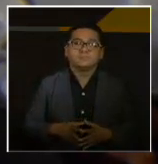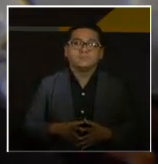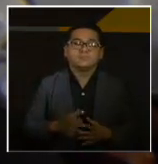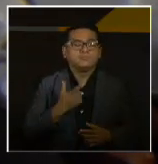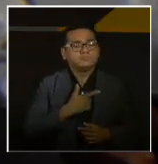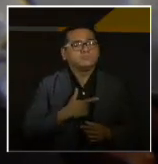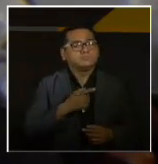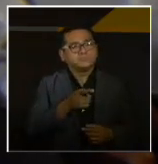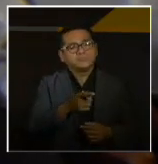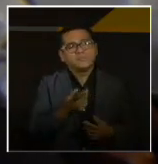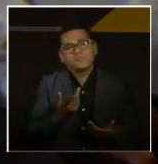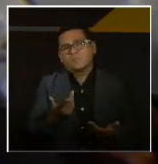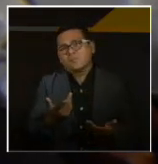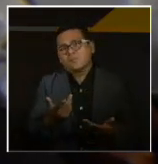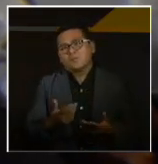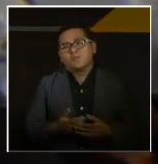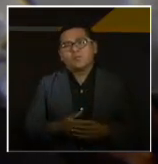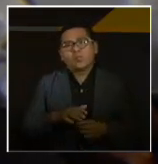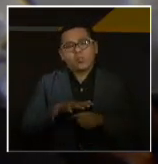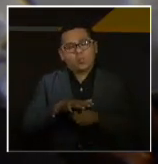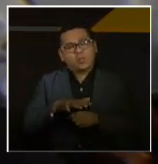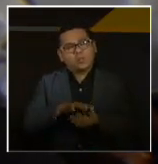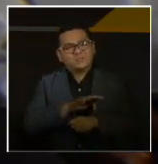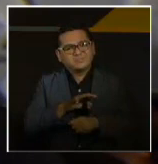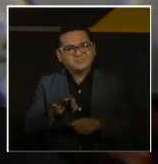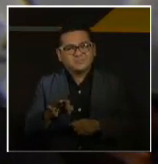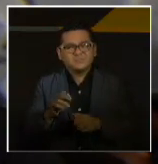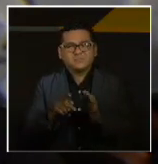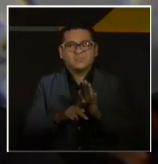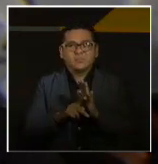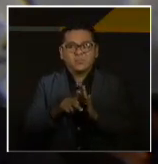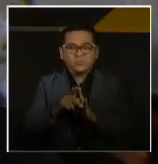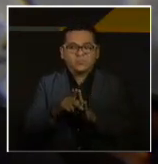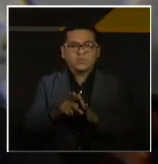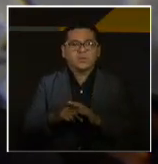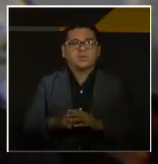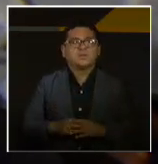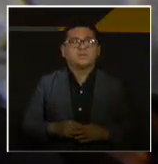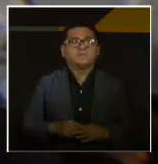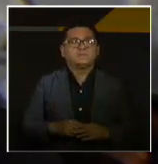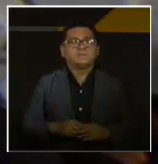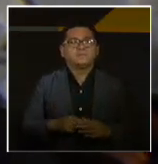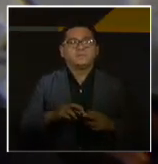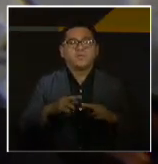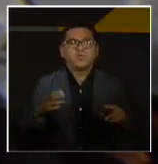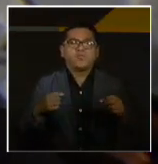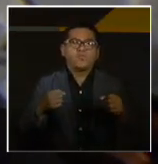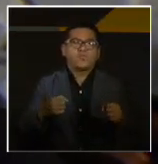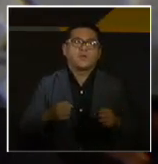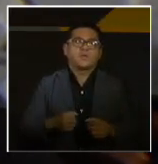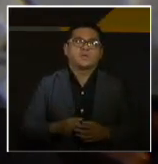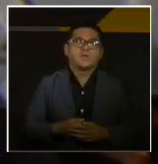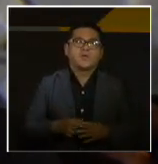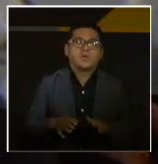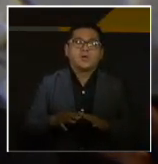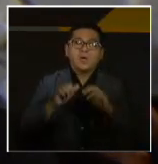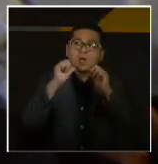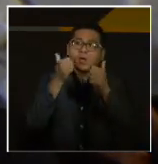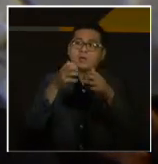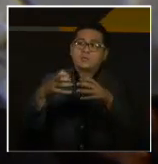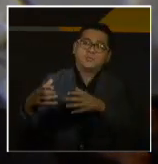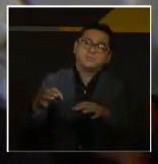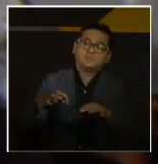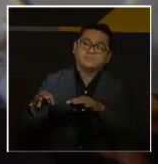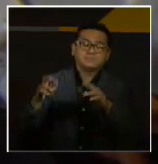Me gustaría escucharle cuál puede ser una propuesta de una relación fuerte con estas organizaciones